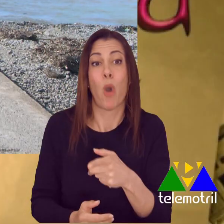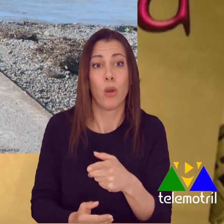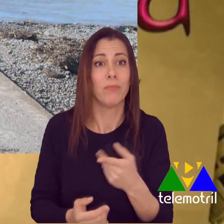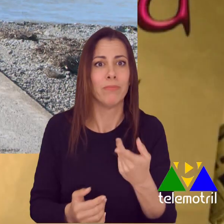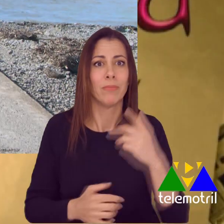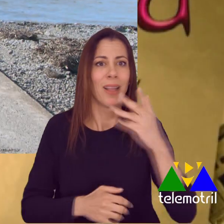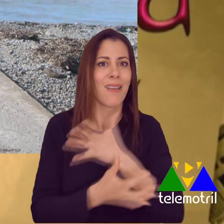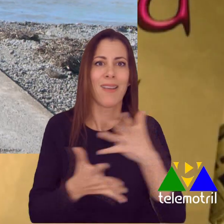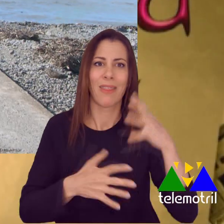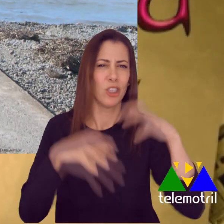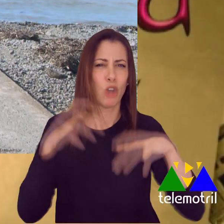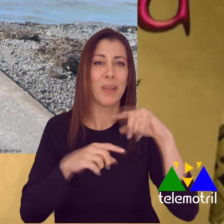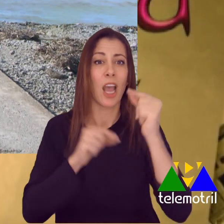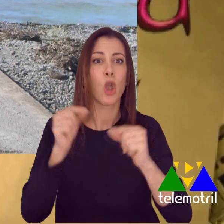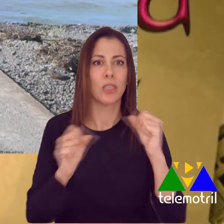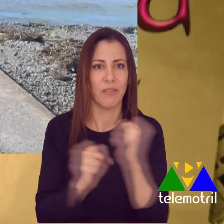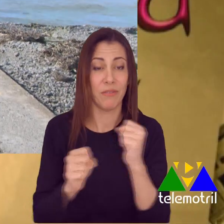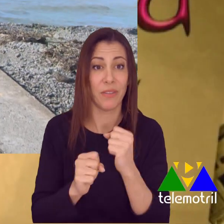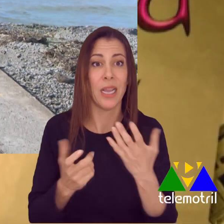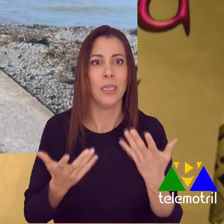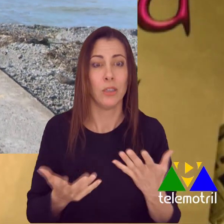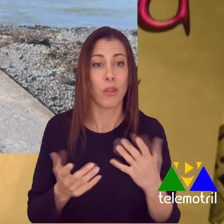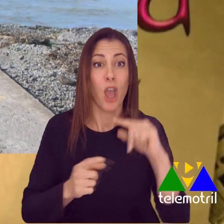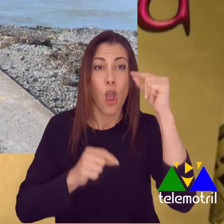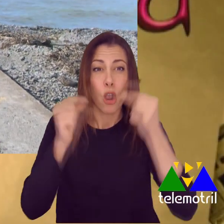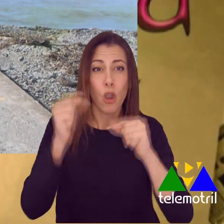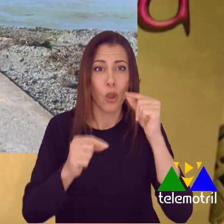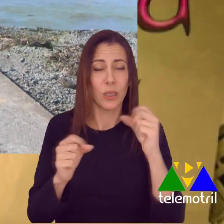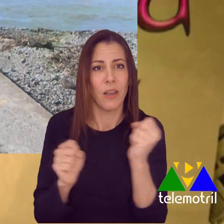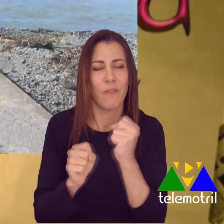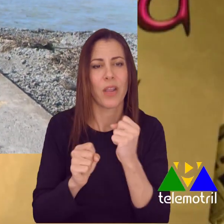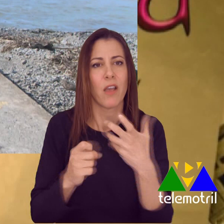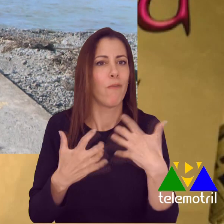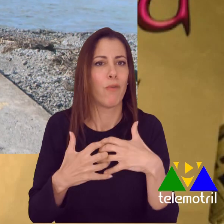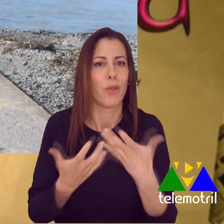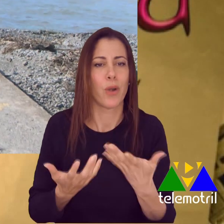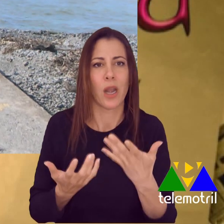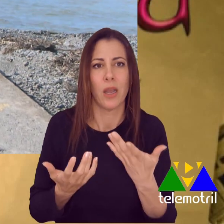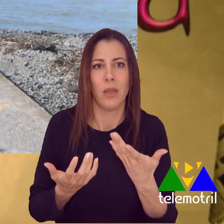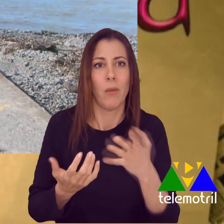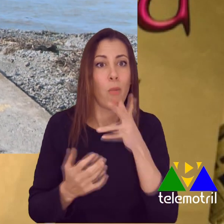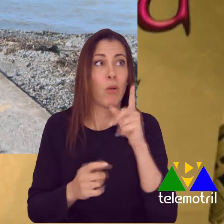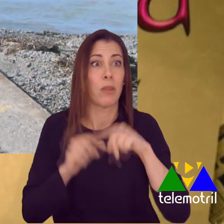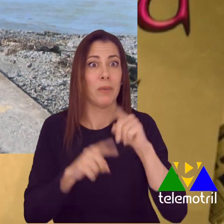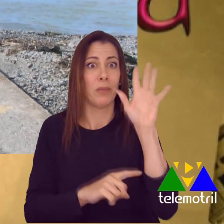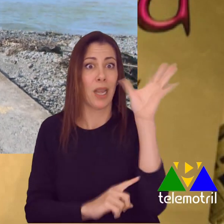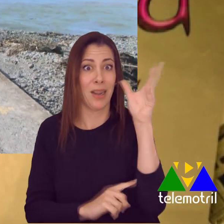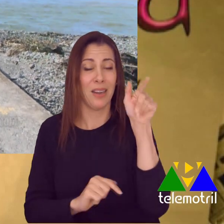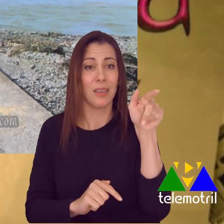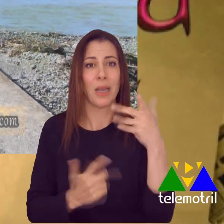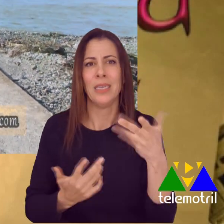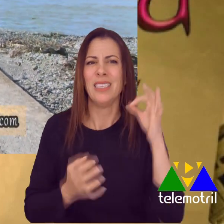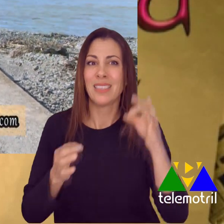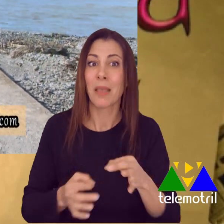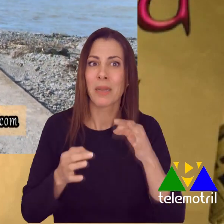Pues a las grandes tormentas de gotas frías, que normalmente, como la gota fría funciona en la dinámica atmosférica, ocurre entre